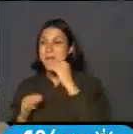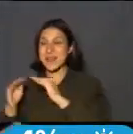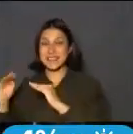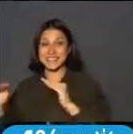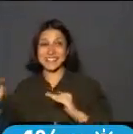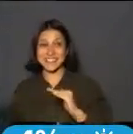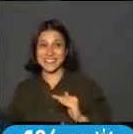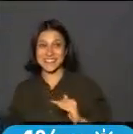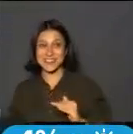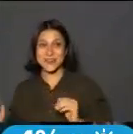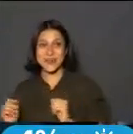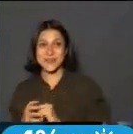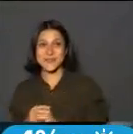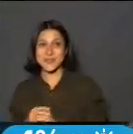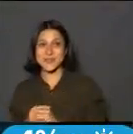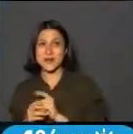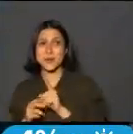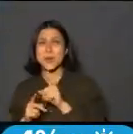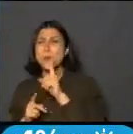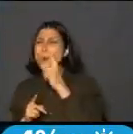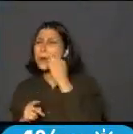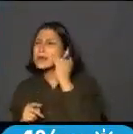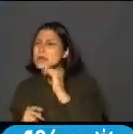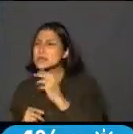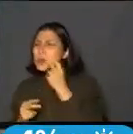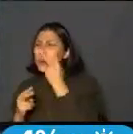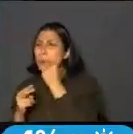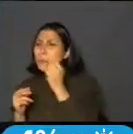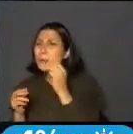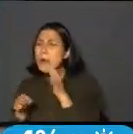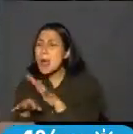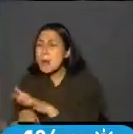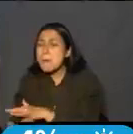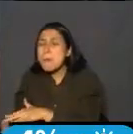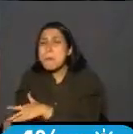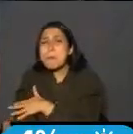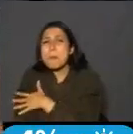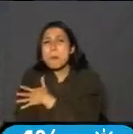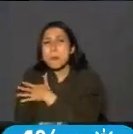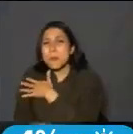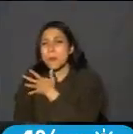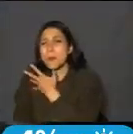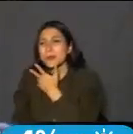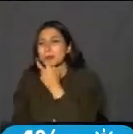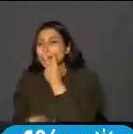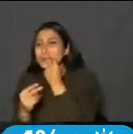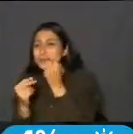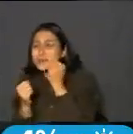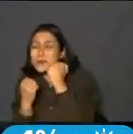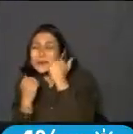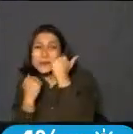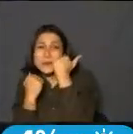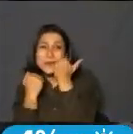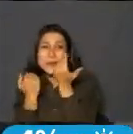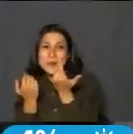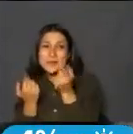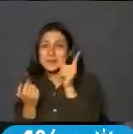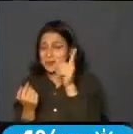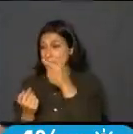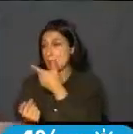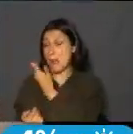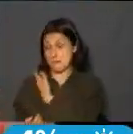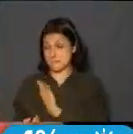mira, hay uno que se puso como a llorar. De la emoción, sí, no lo pueden creer. Está como medio avergonzado. Oye, el presidente tiene mucha conexión con los